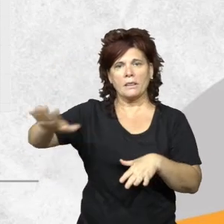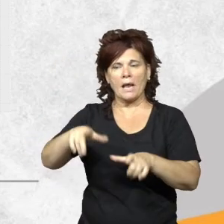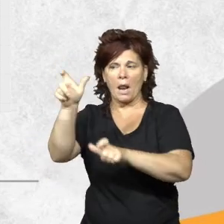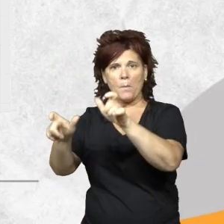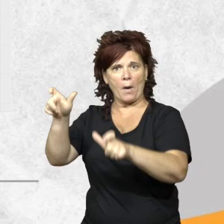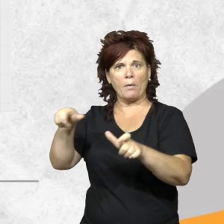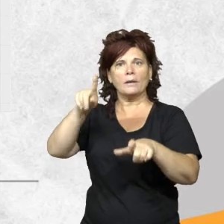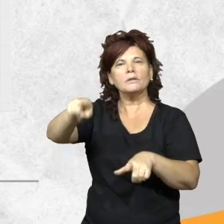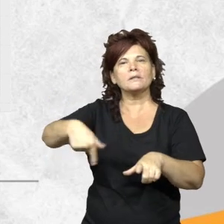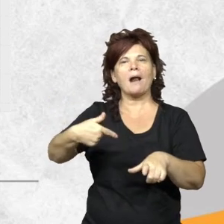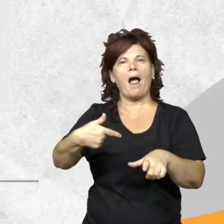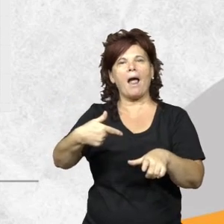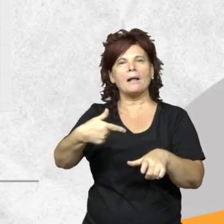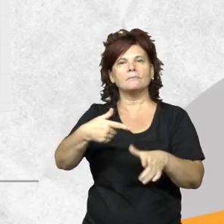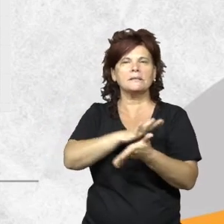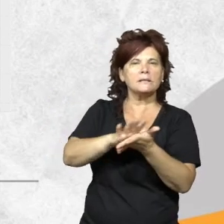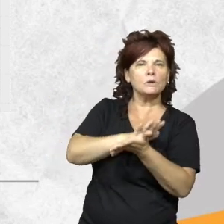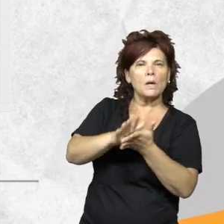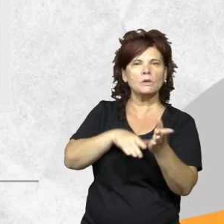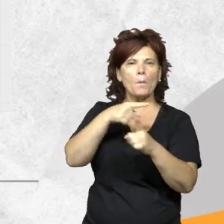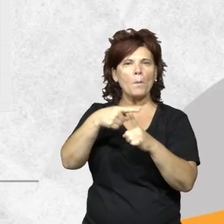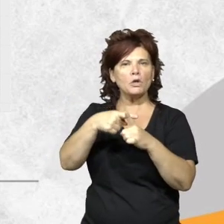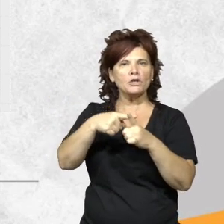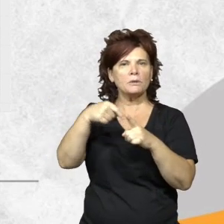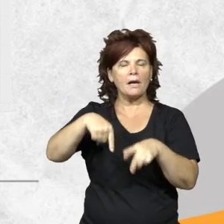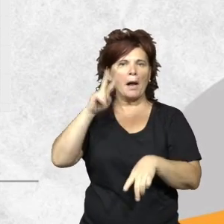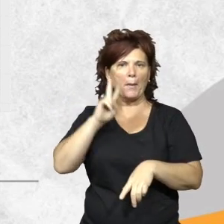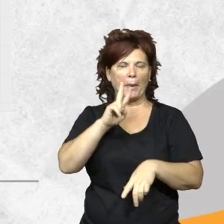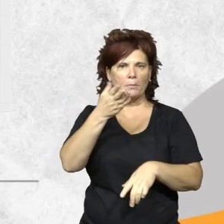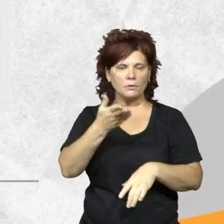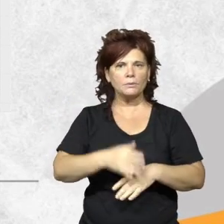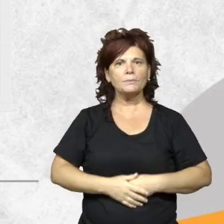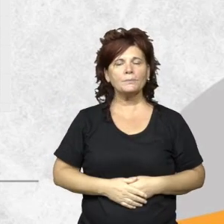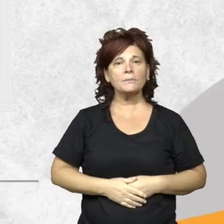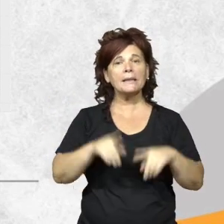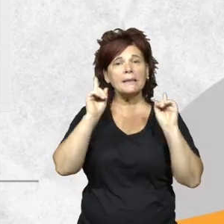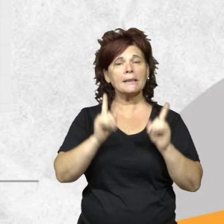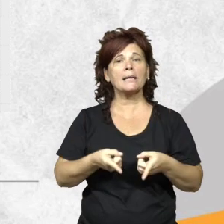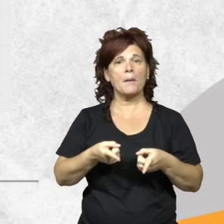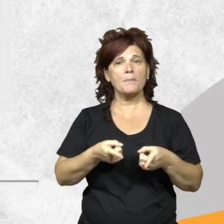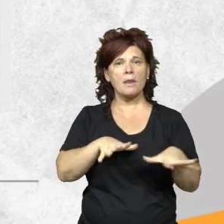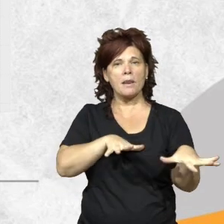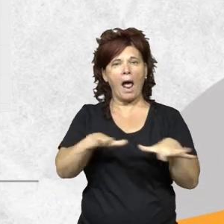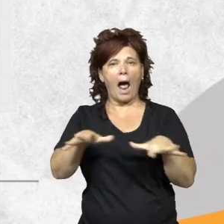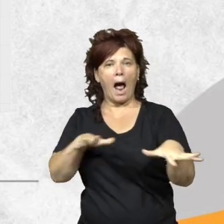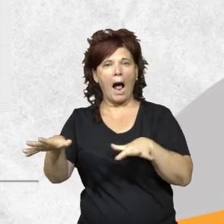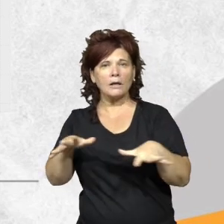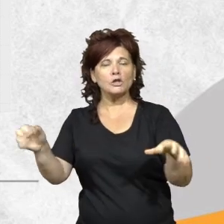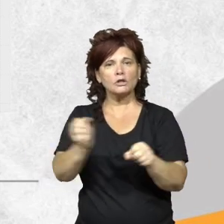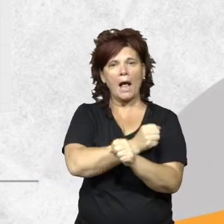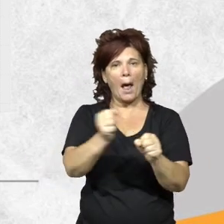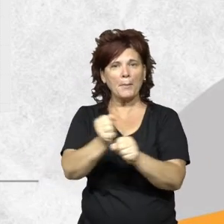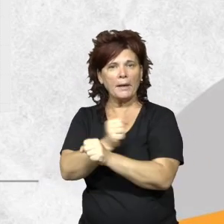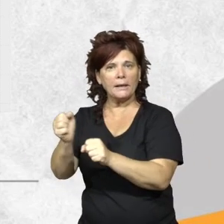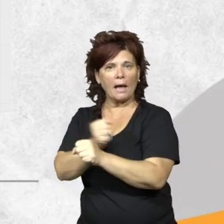carácter positivo que la vamos a ver en este tipo de actos. También los actos habilitadores,